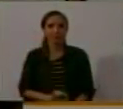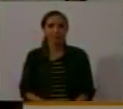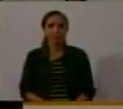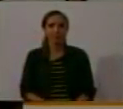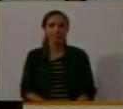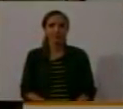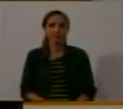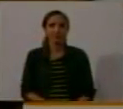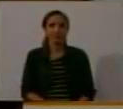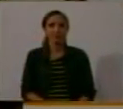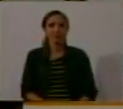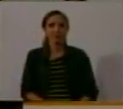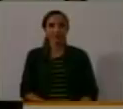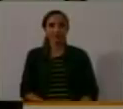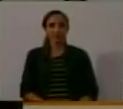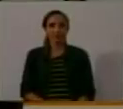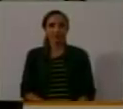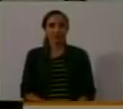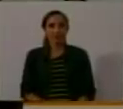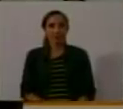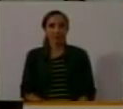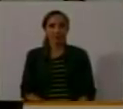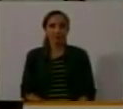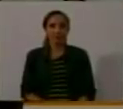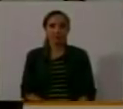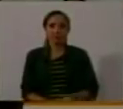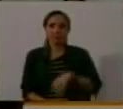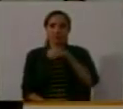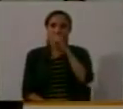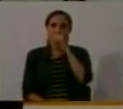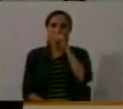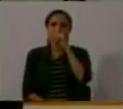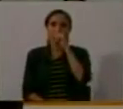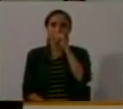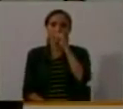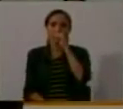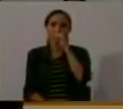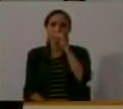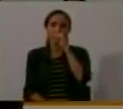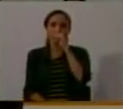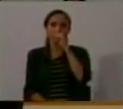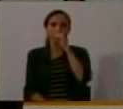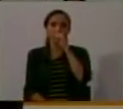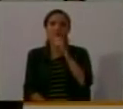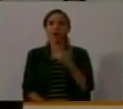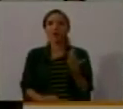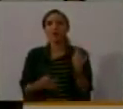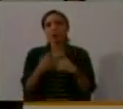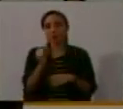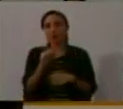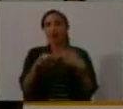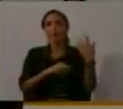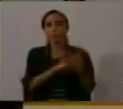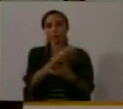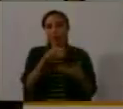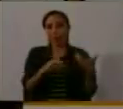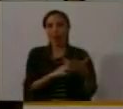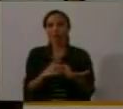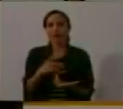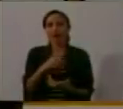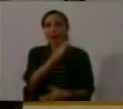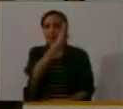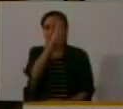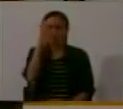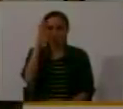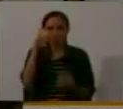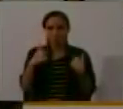Existe, ponte a creer, Luisa Marbella, que hay peleas entre Nicolás y yo. Ponte a creer. Y todos que te crean a ti ese cuento. Pero a mí me da